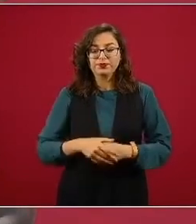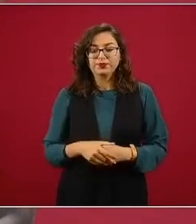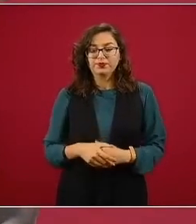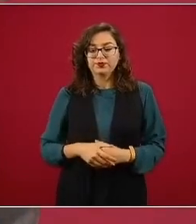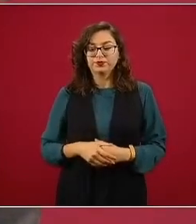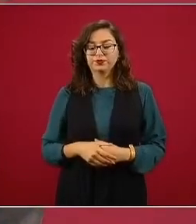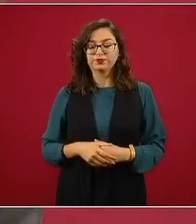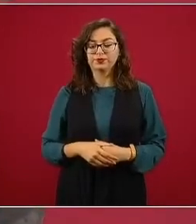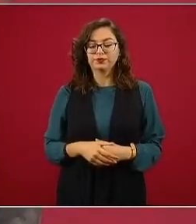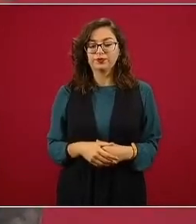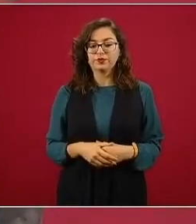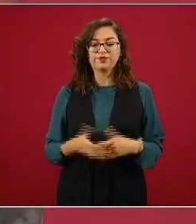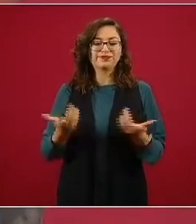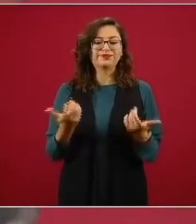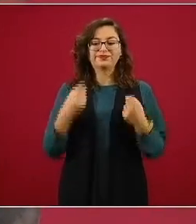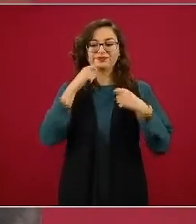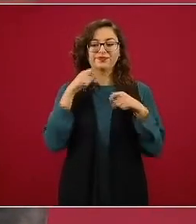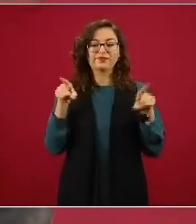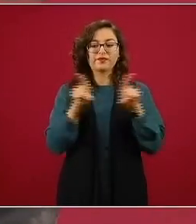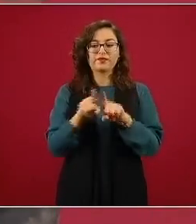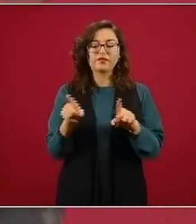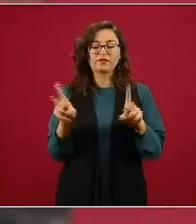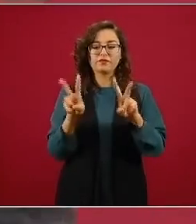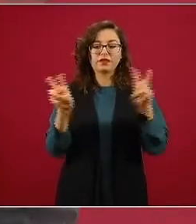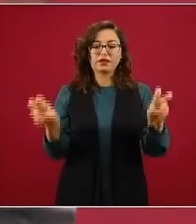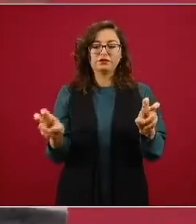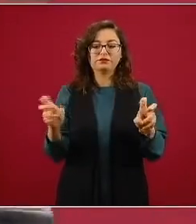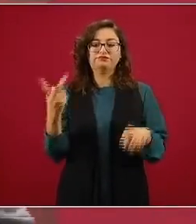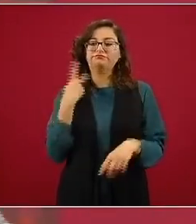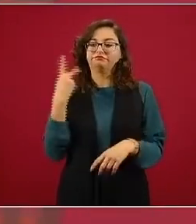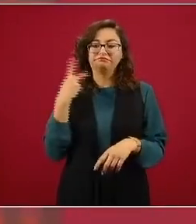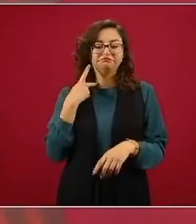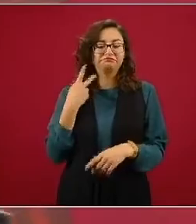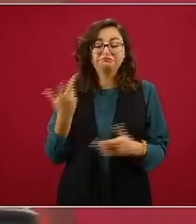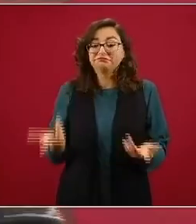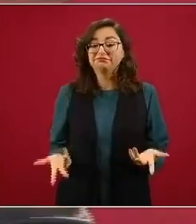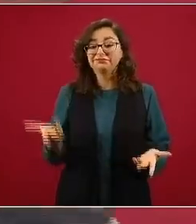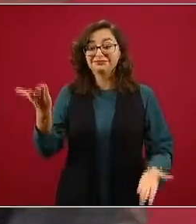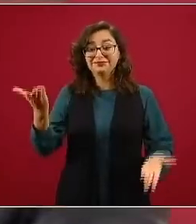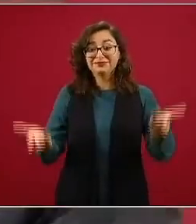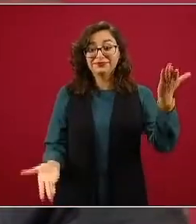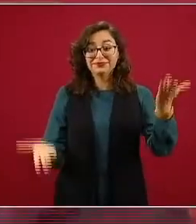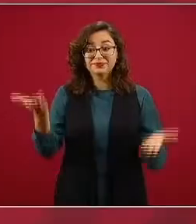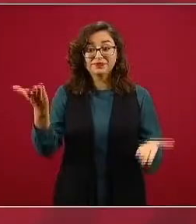Es como la política, es el equilibrio entre